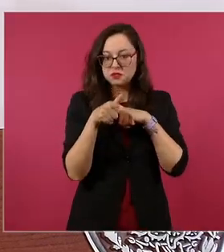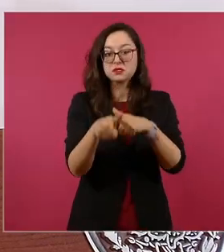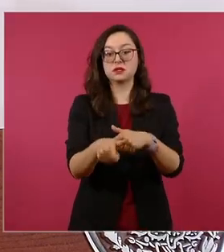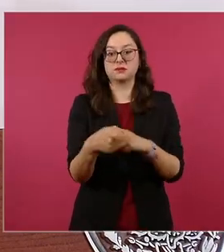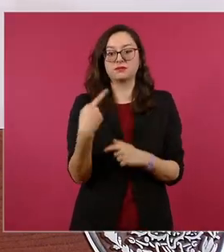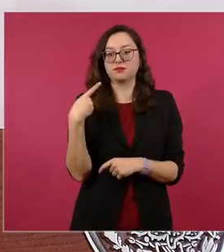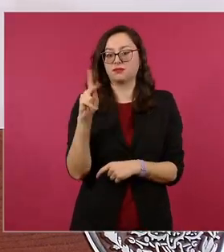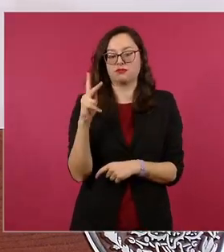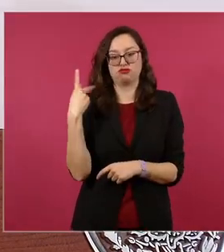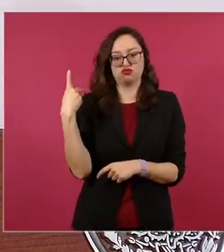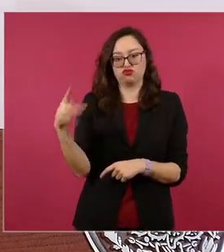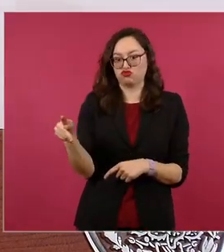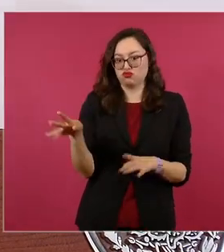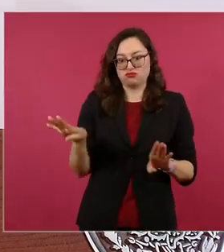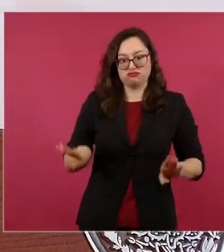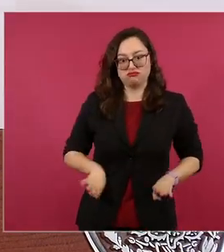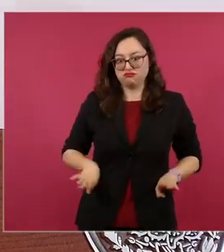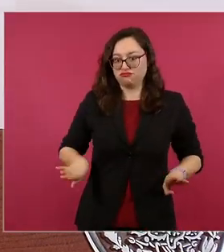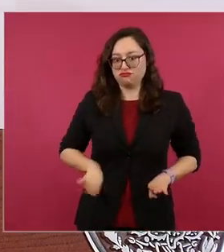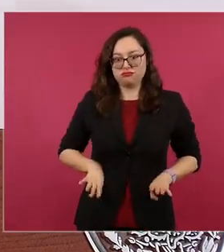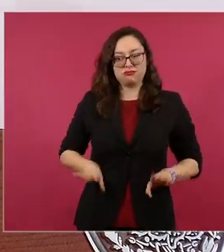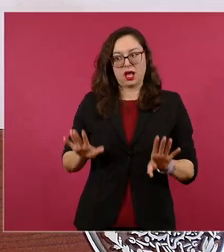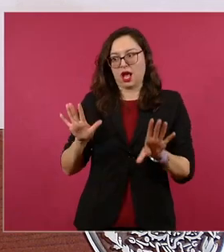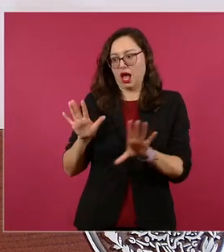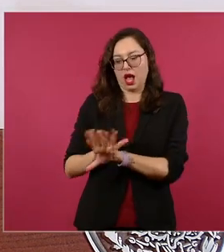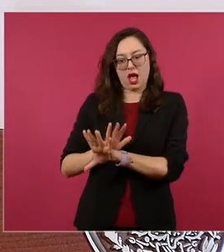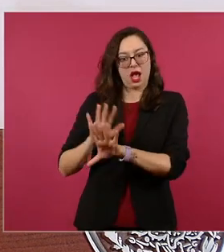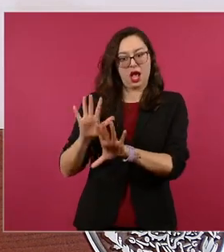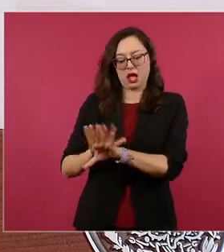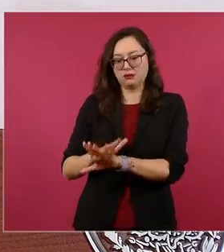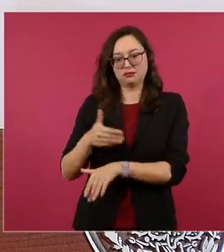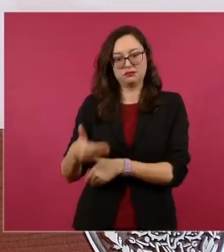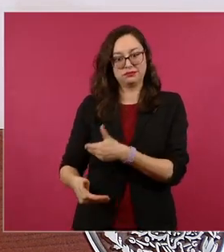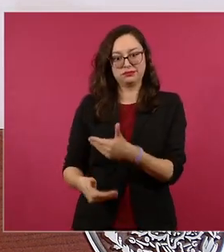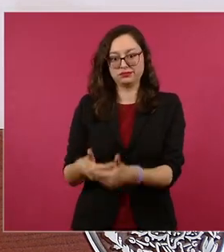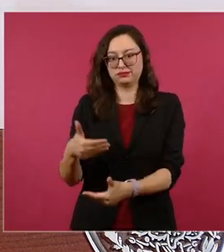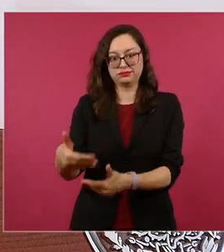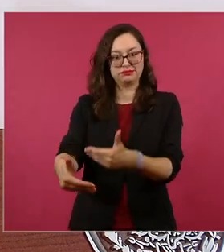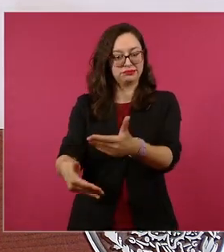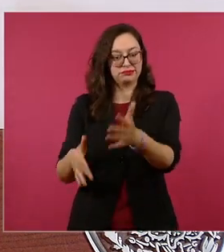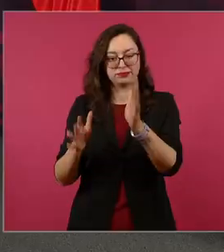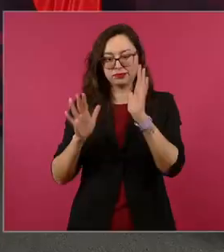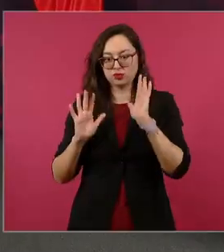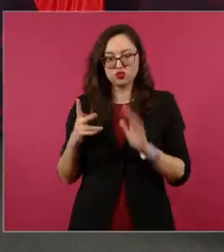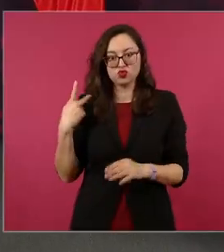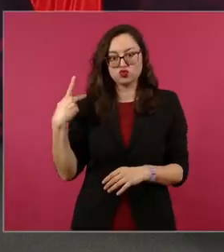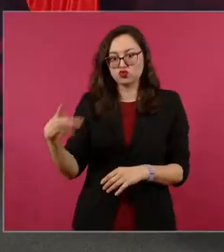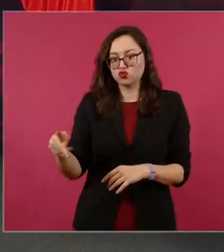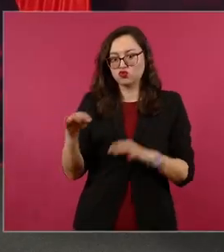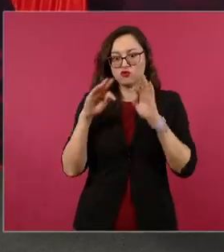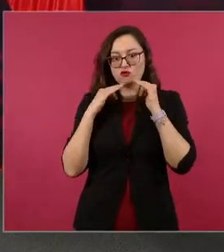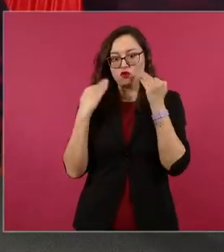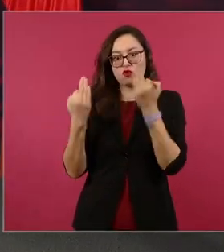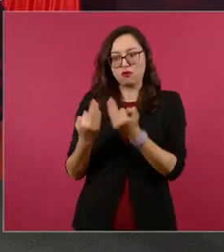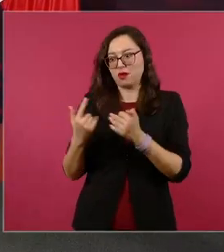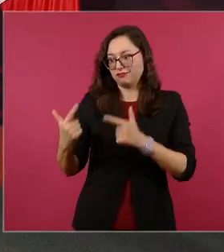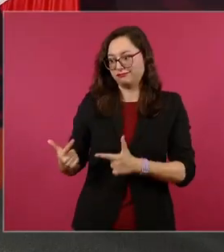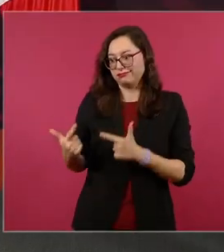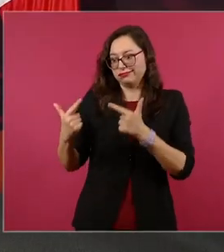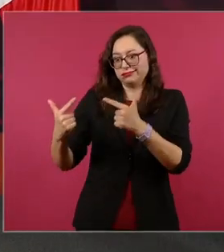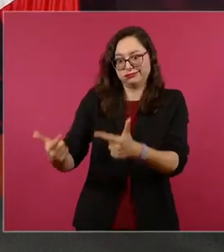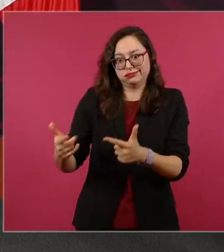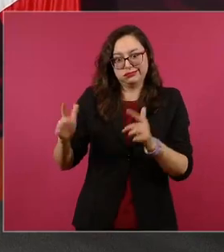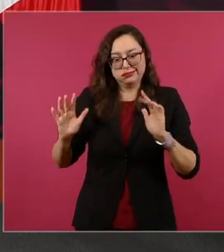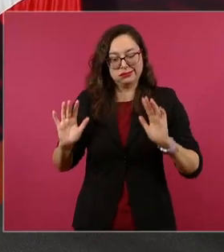pero tiene que haber cambios, tiene que haber relevo,